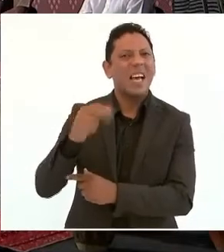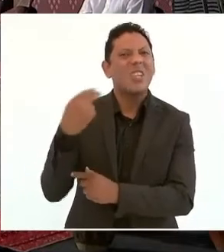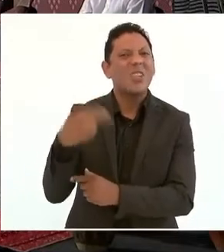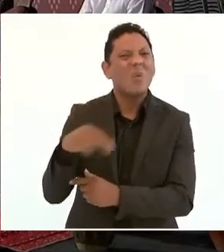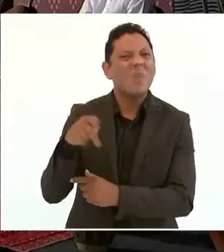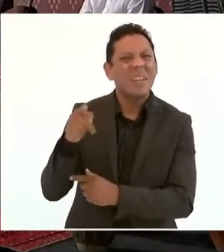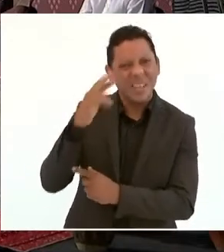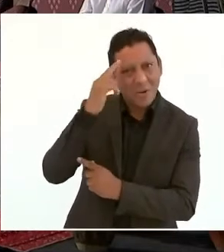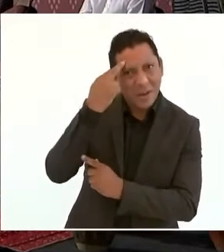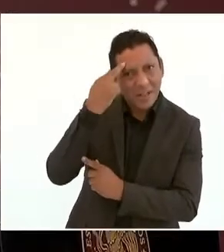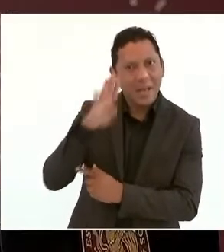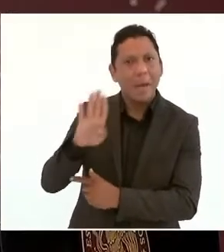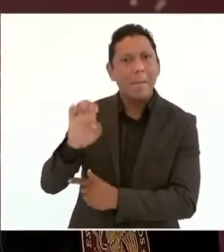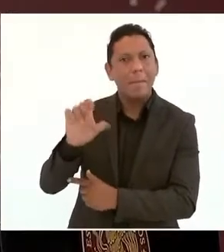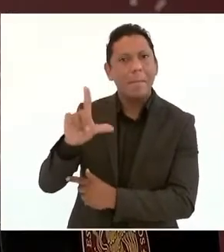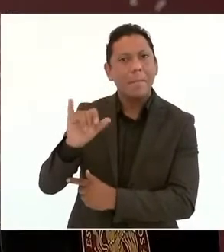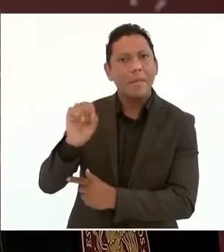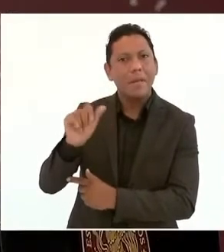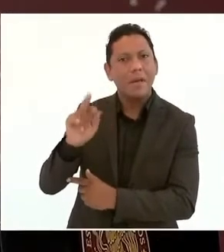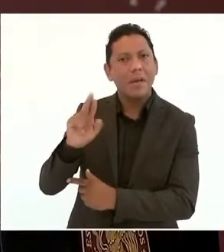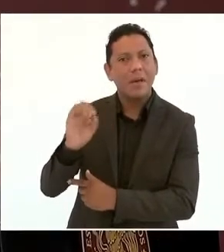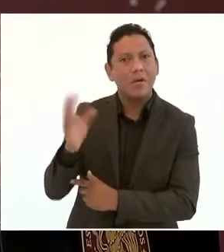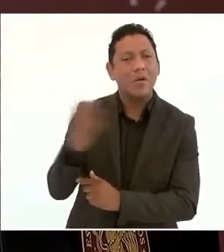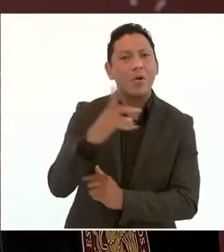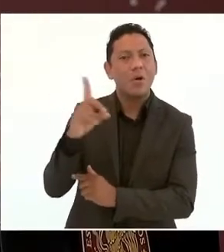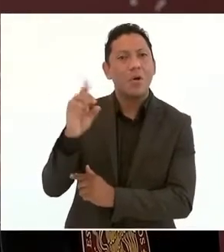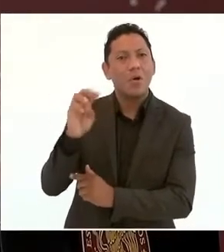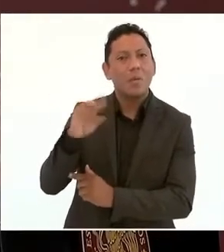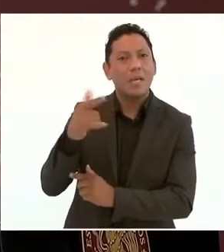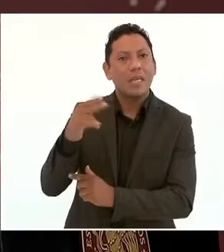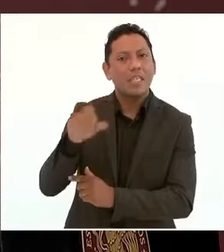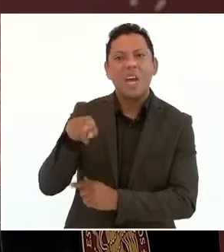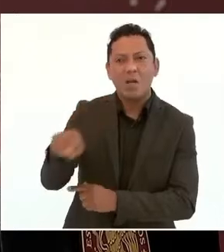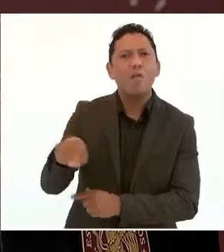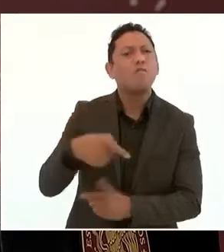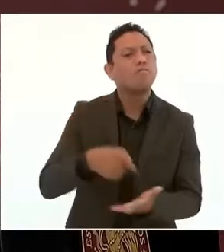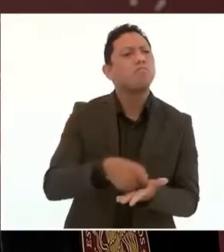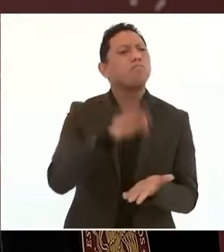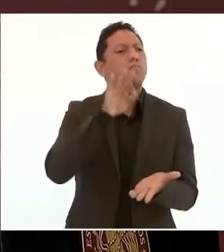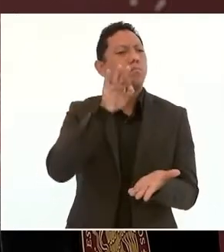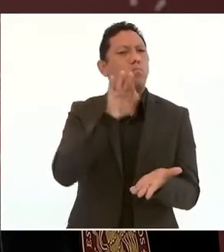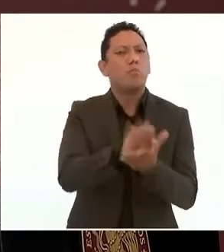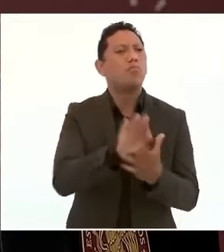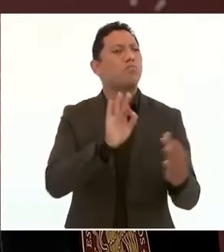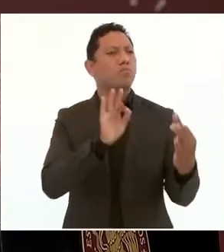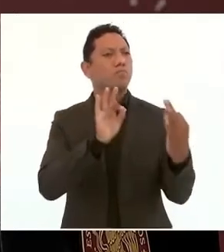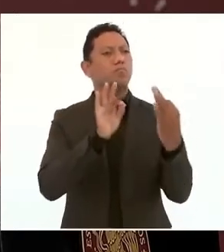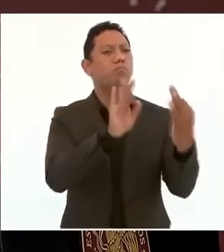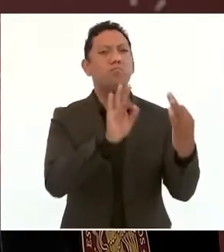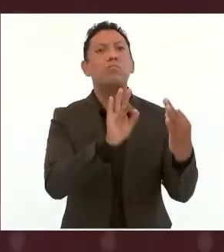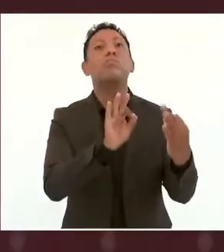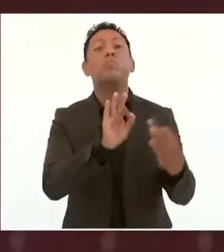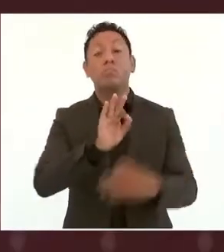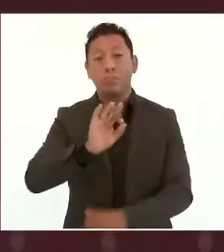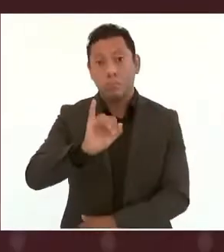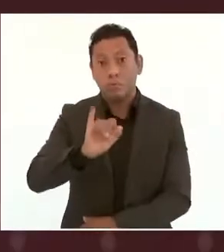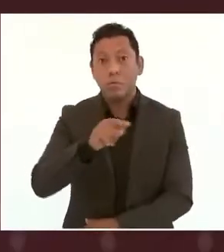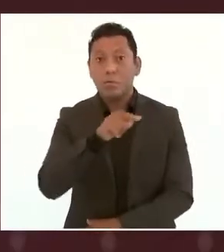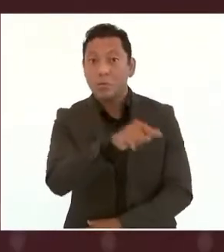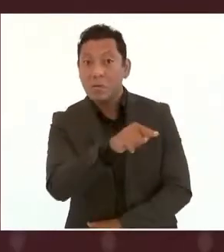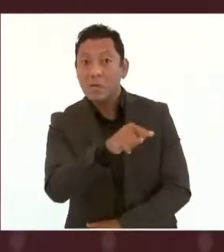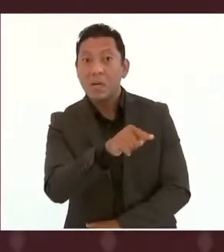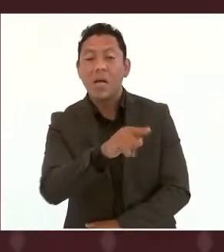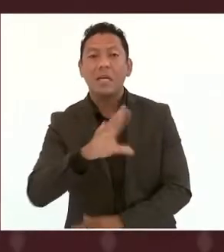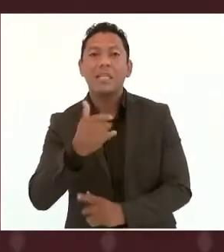Belisario Domínguez, quien tuvo el valor de enfrentar al